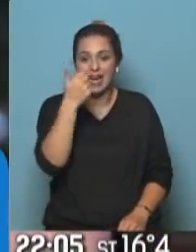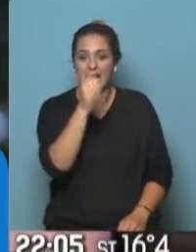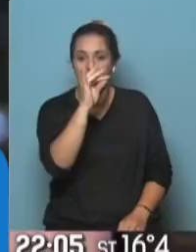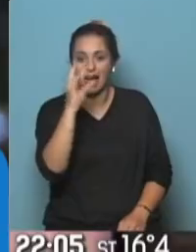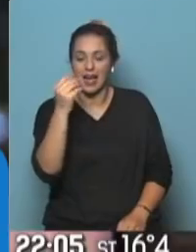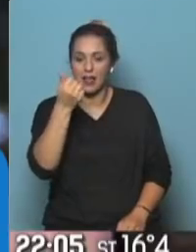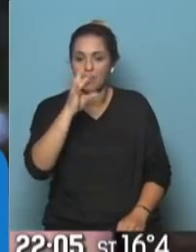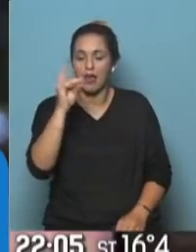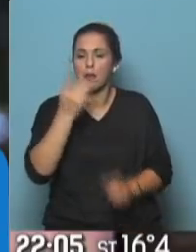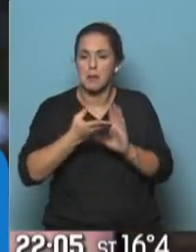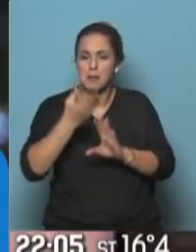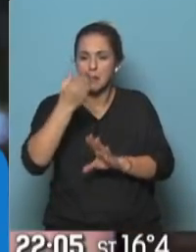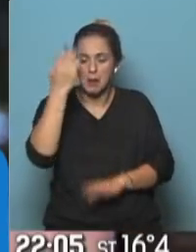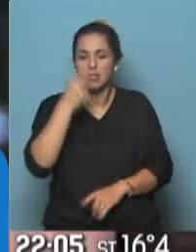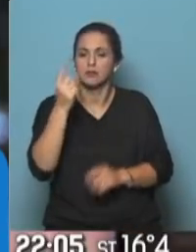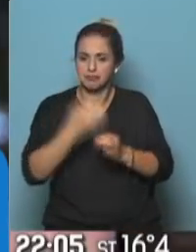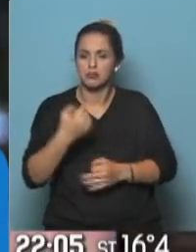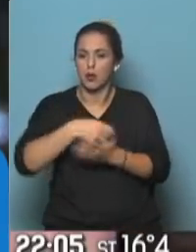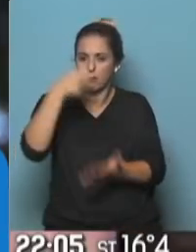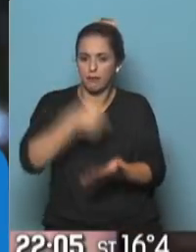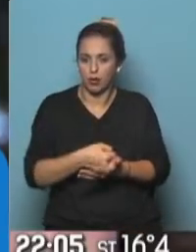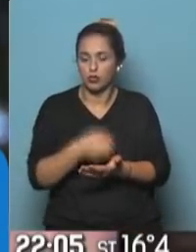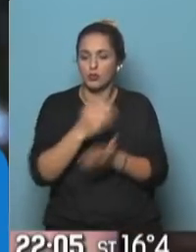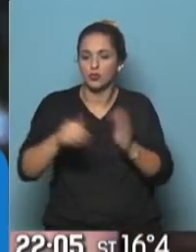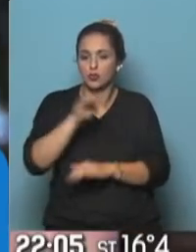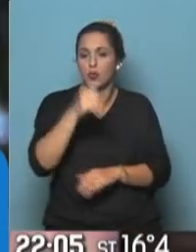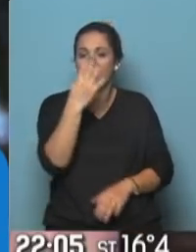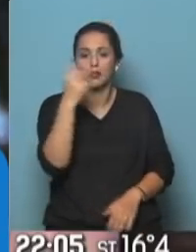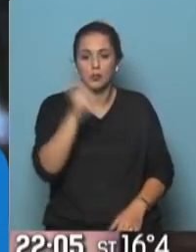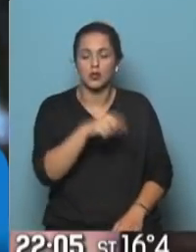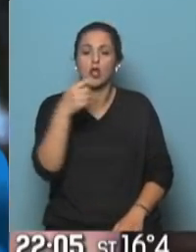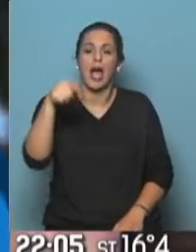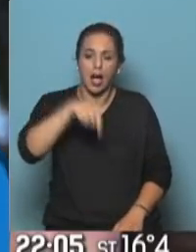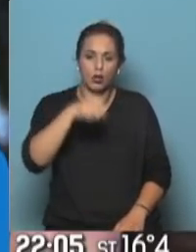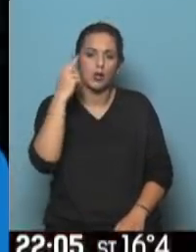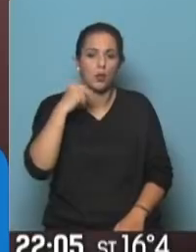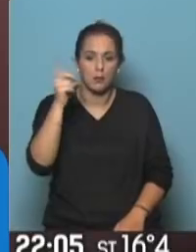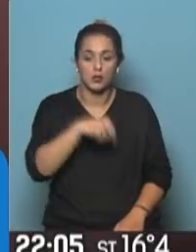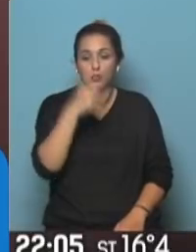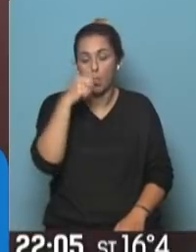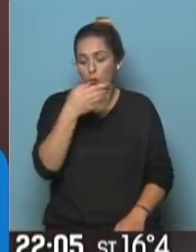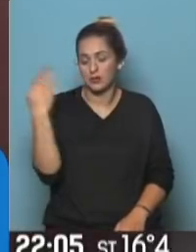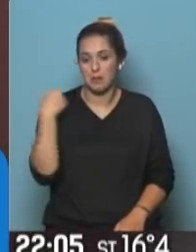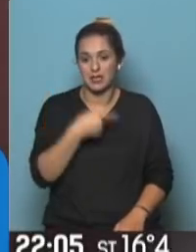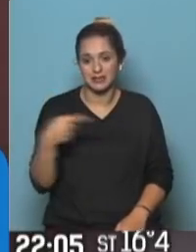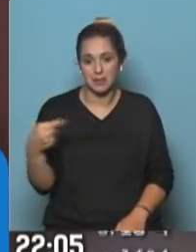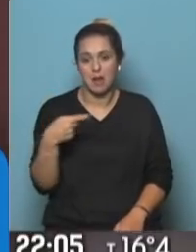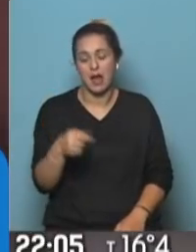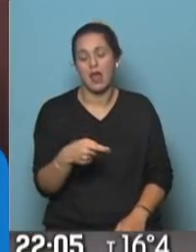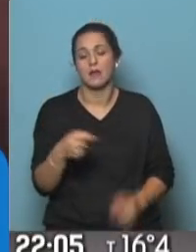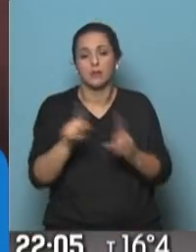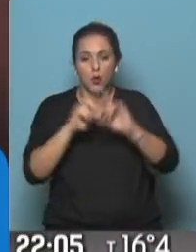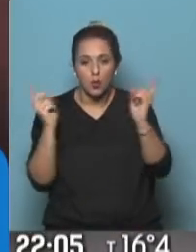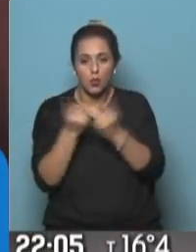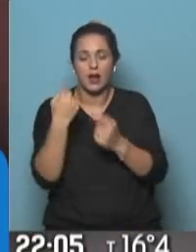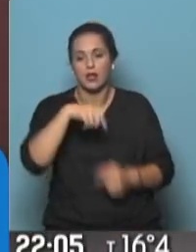candidato que más creció, aunque estaba muy abajo, trepó del 4 al 9%. En la última semana, Bolsonaro convirtió la habitación que